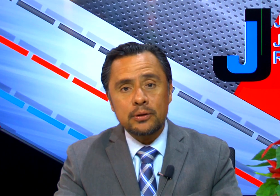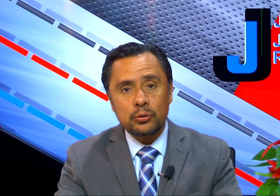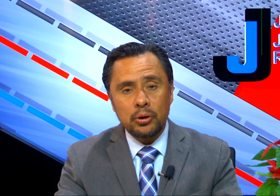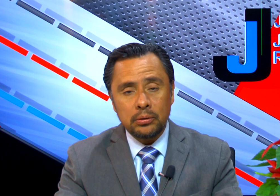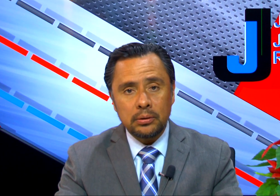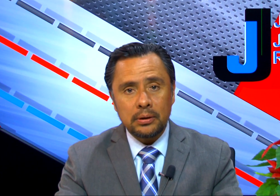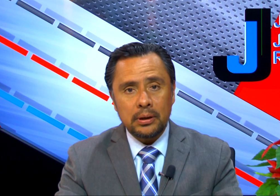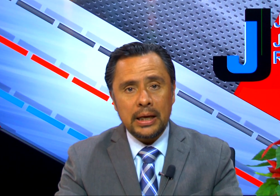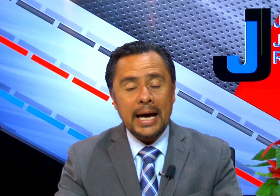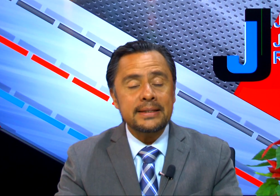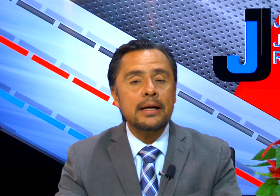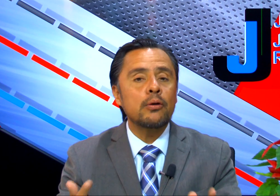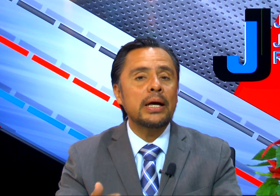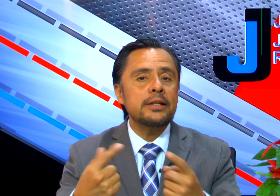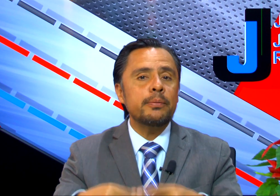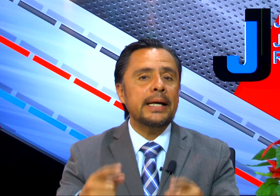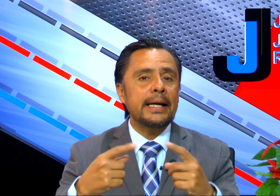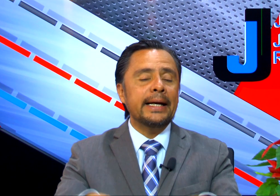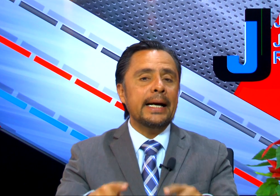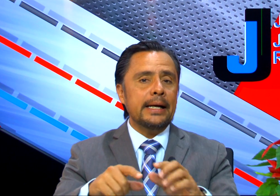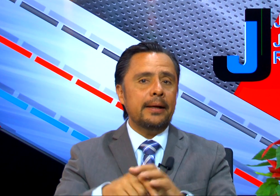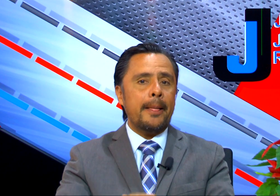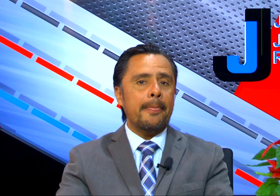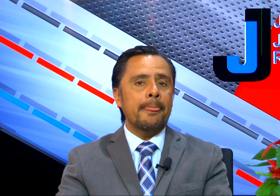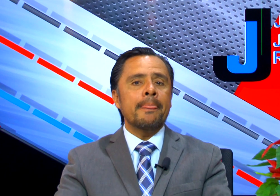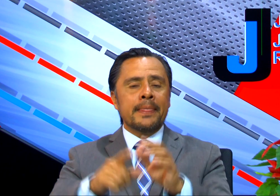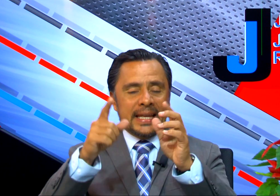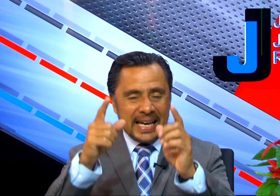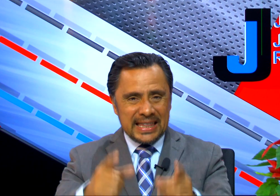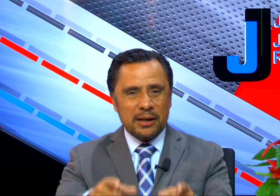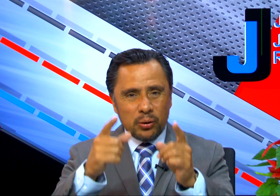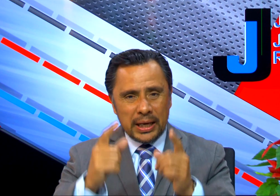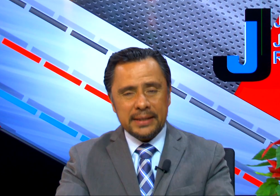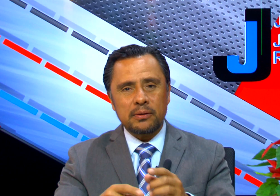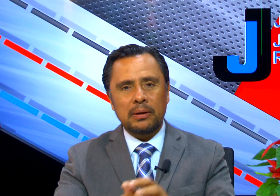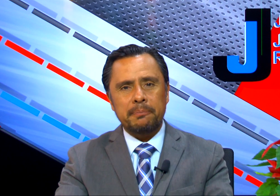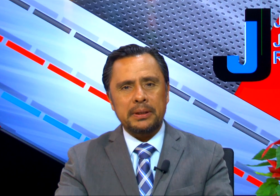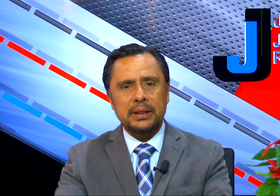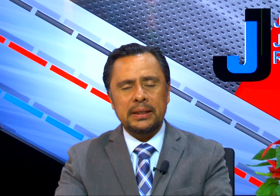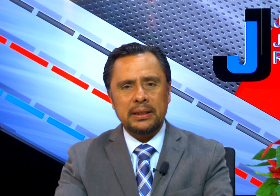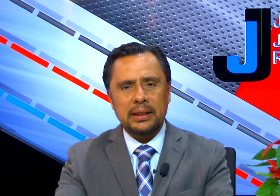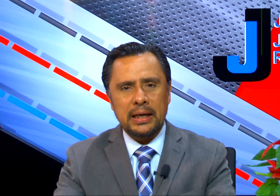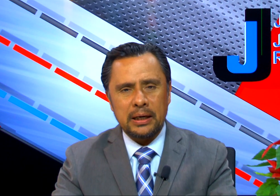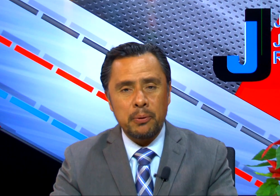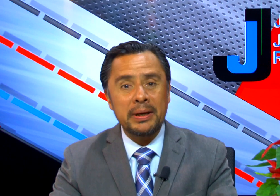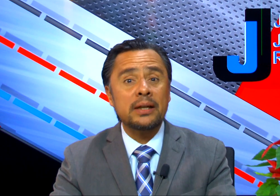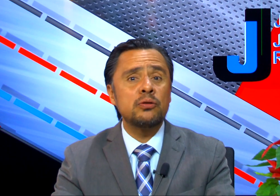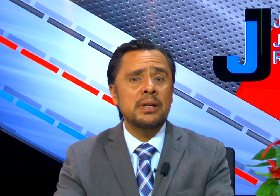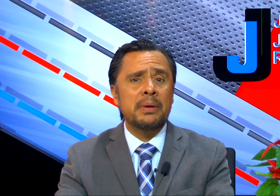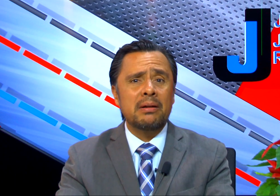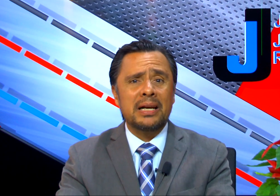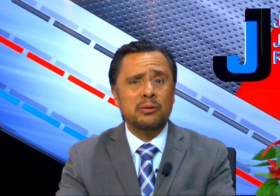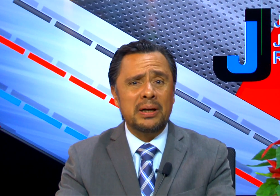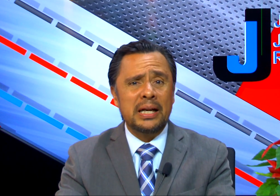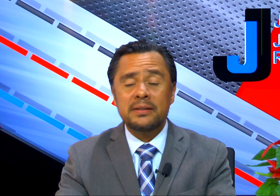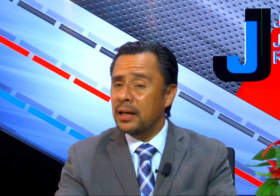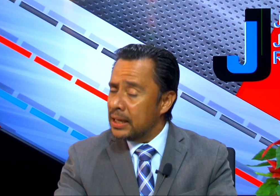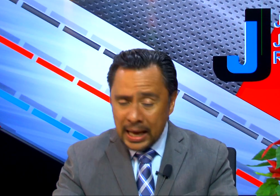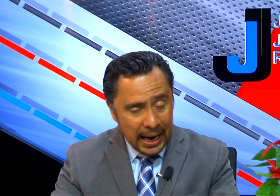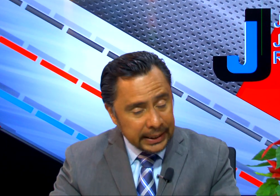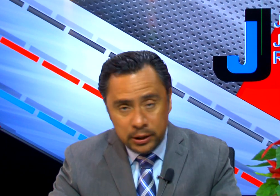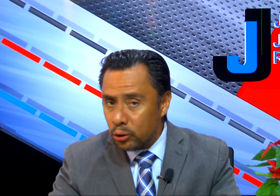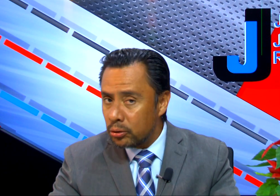de la destrucción, hacer lo que les venga en gana. ¿Qué dijo de esto el presidente de la República? Hace un llamado a la